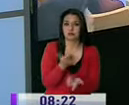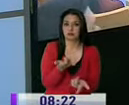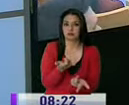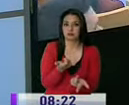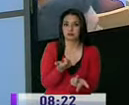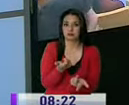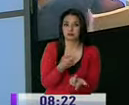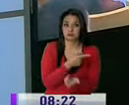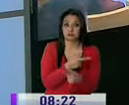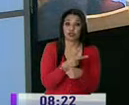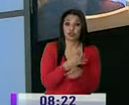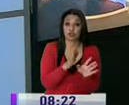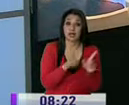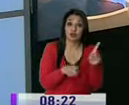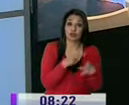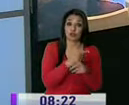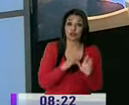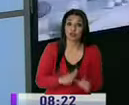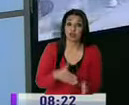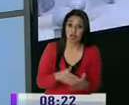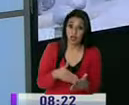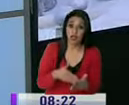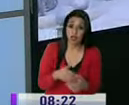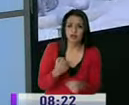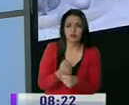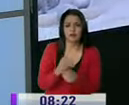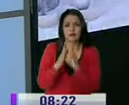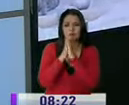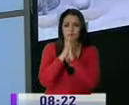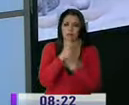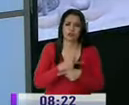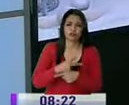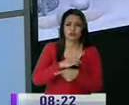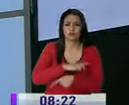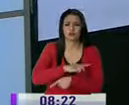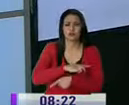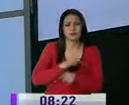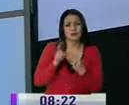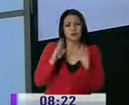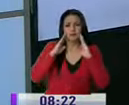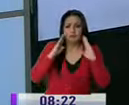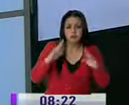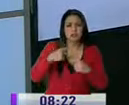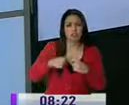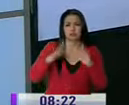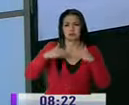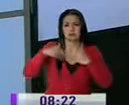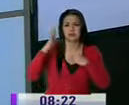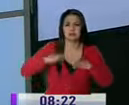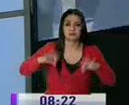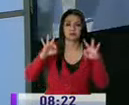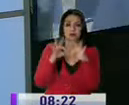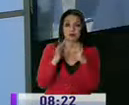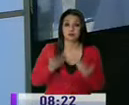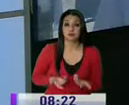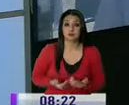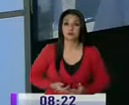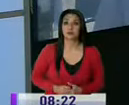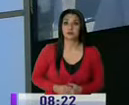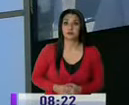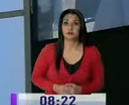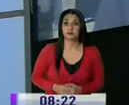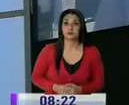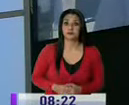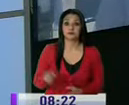no hay por el otro lado algunos concejales. Habrá que pedir al consejo que actúe mirando la ciudad. Yo creo que también es justo lo